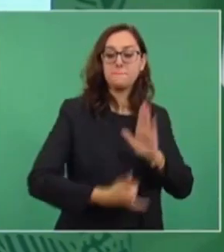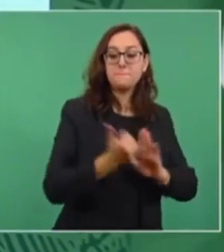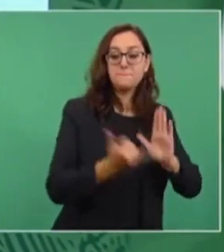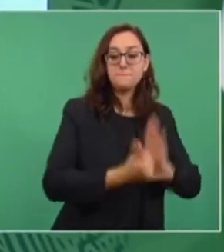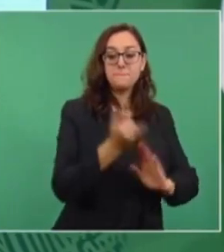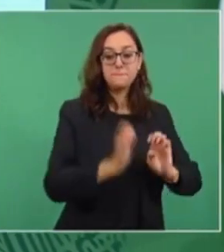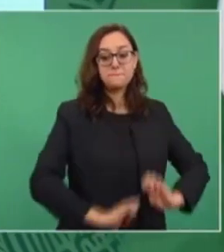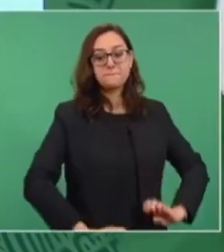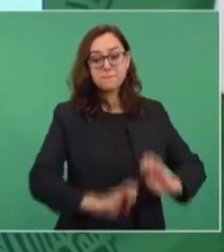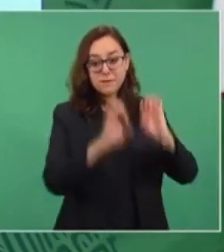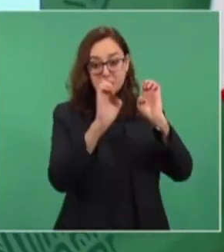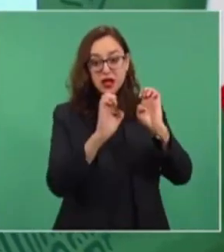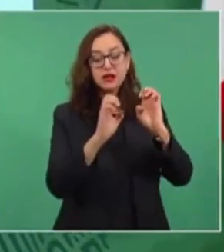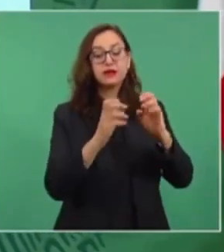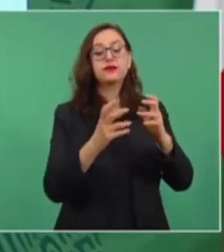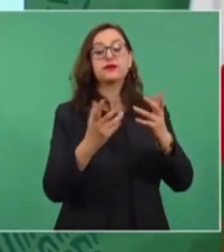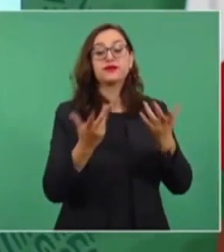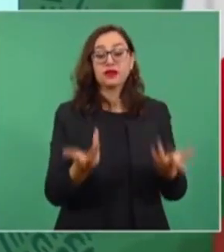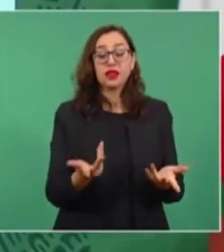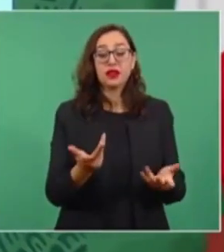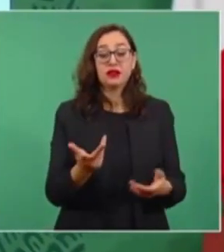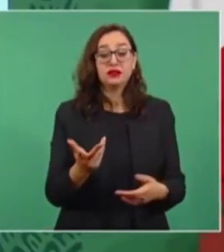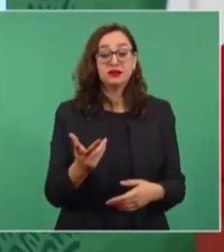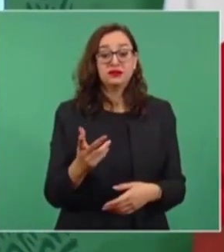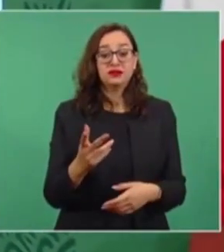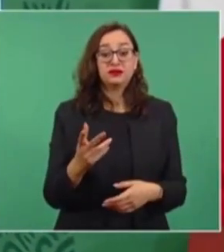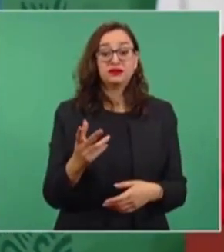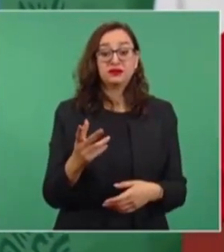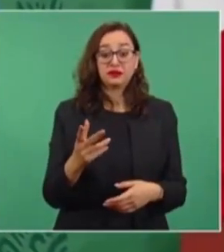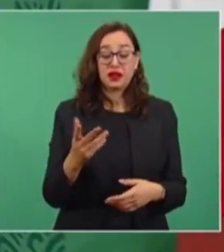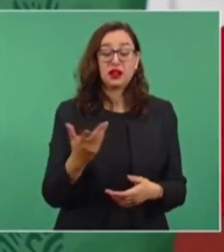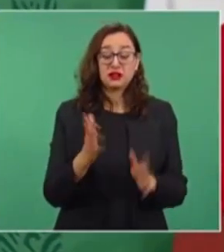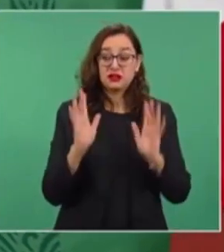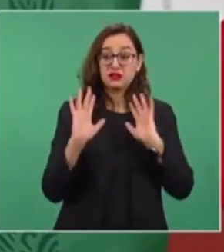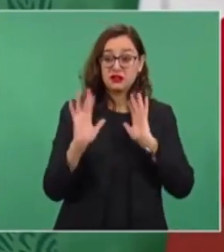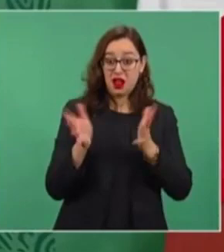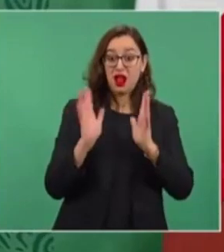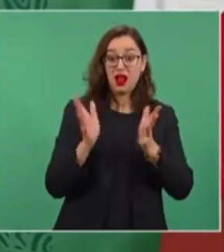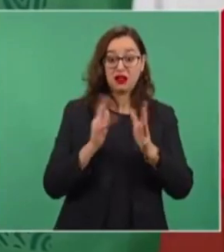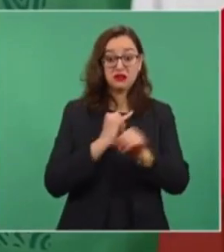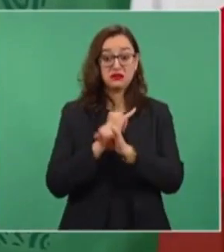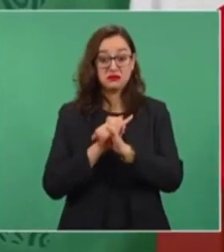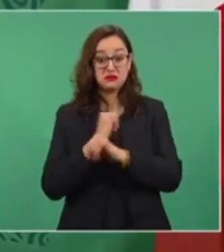edificaciones, obras que han sido premiadas